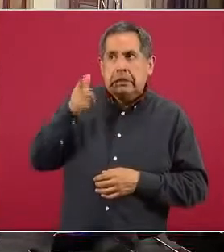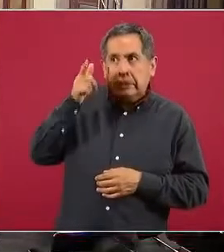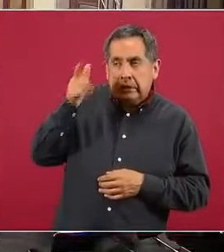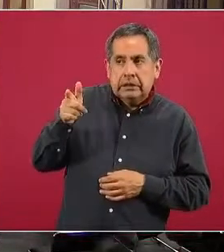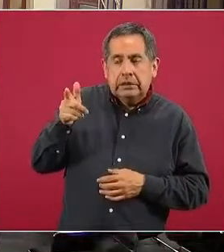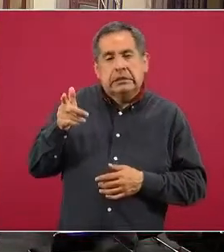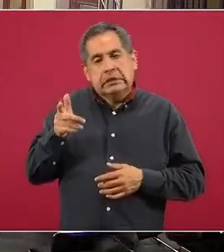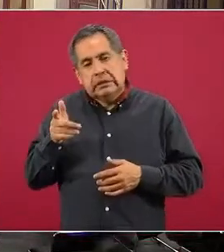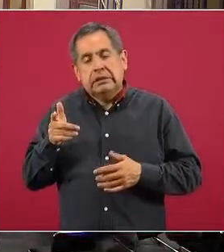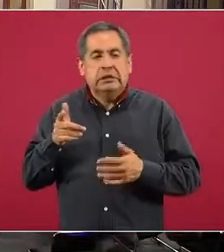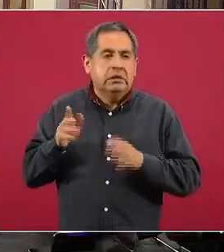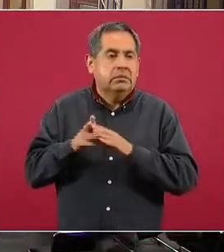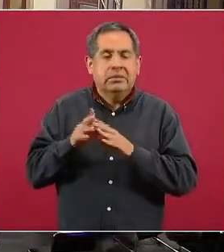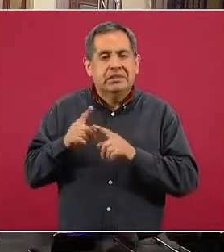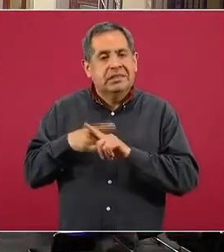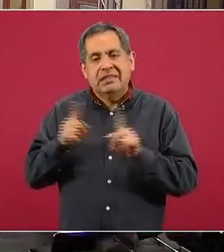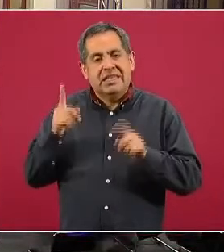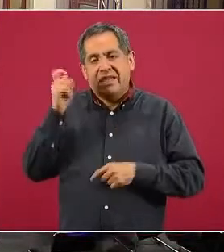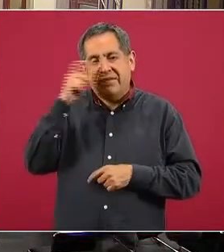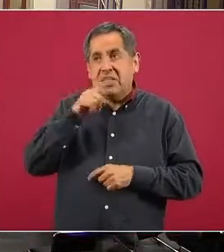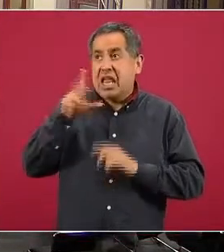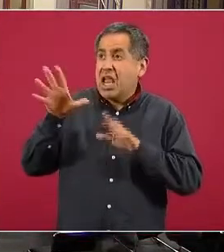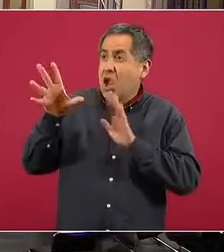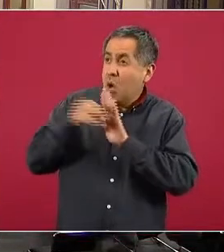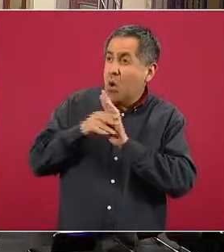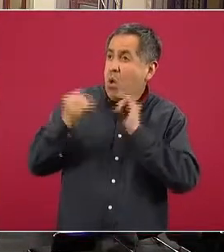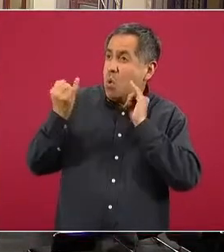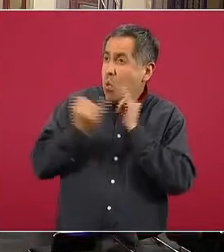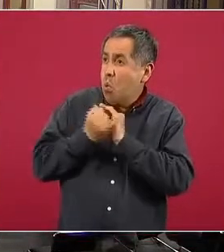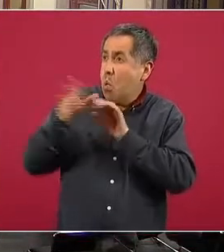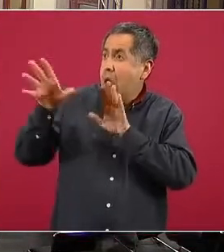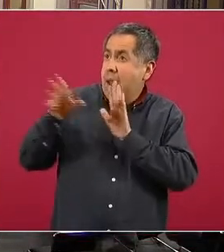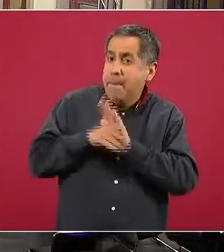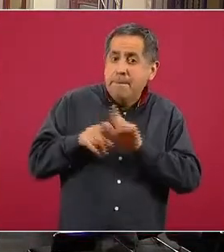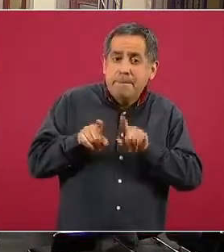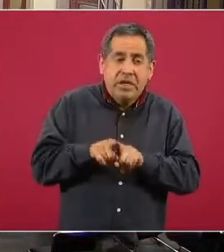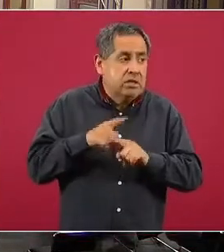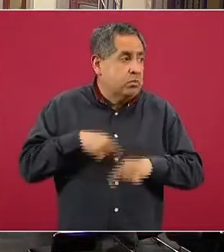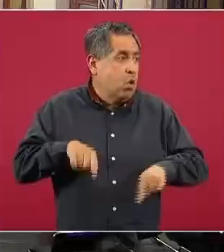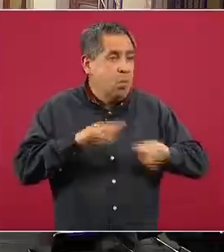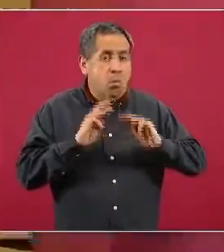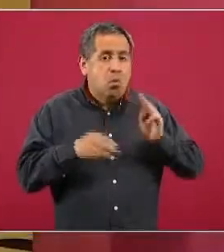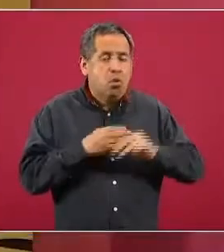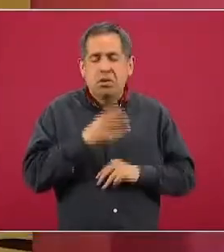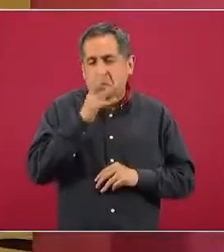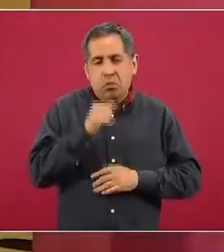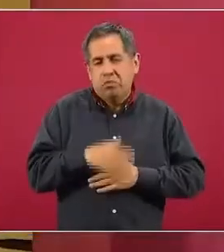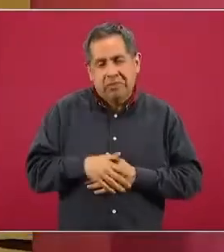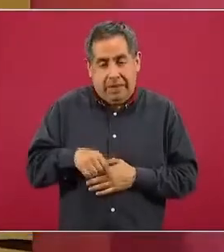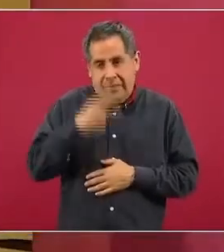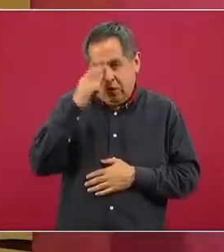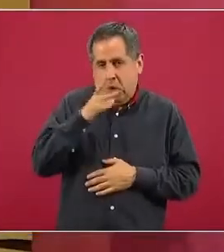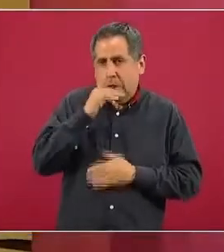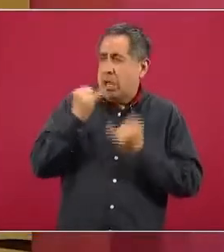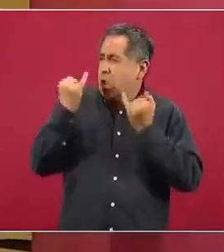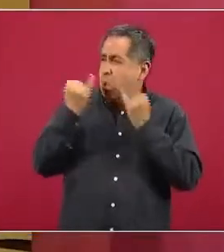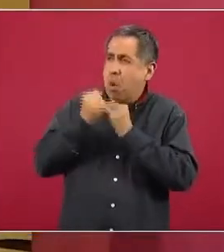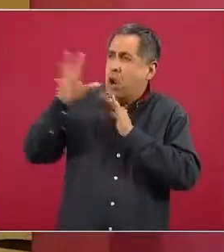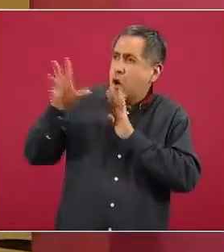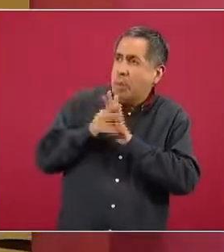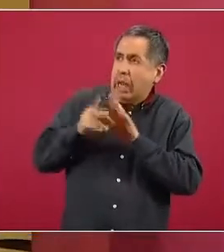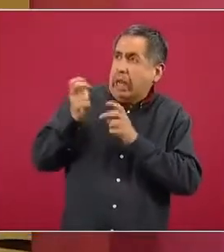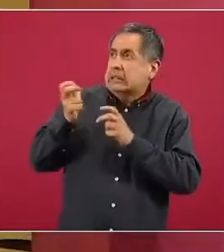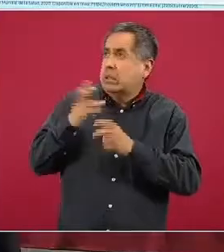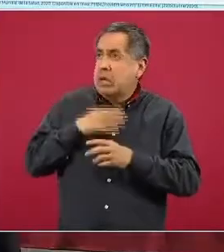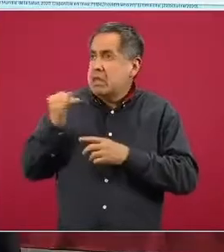muchos elementos que difícilmente podrían replicarse en otras partes del mundo, incluido México, por supuesto.